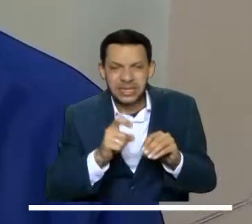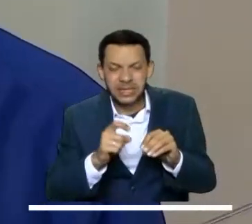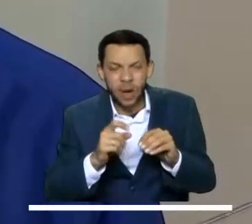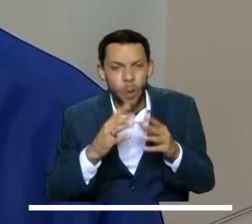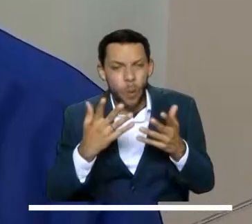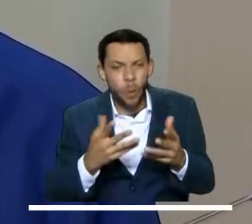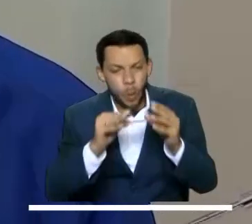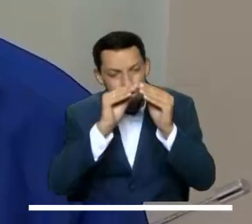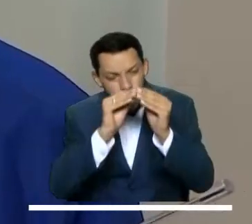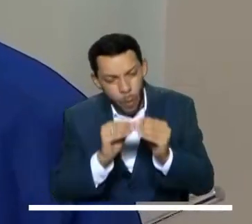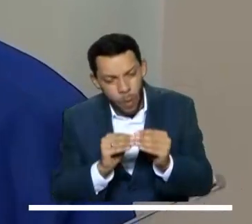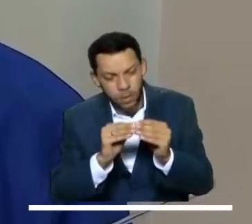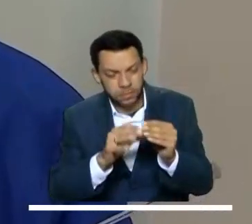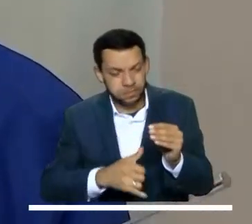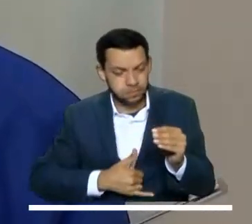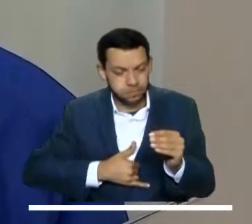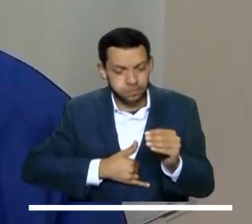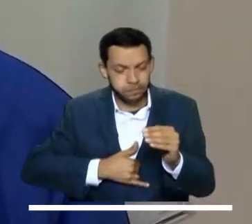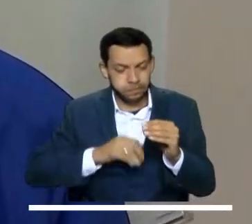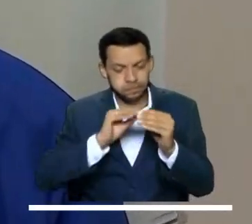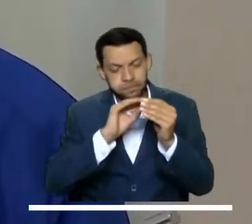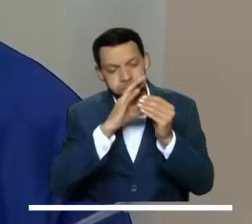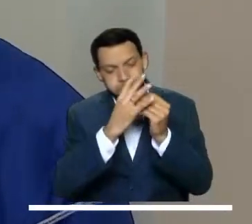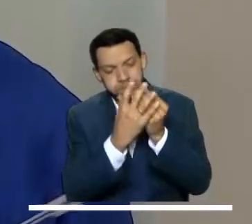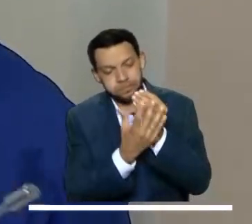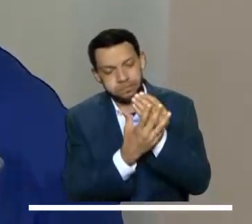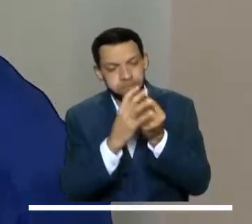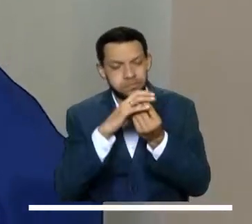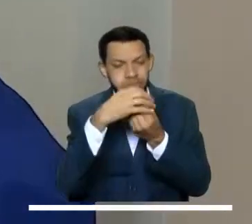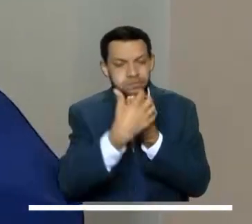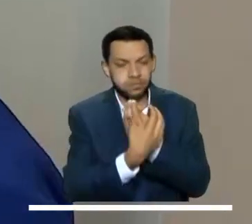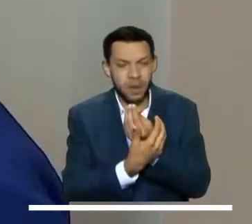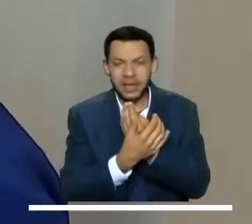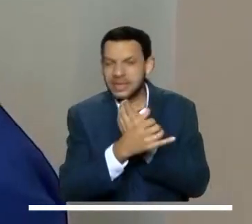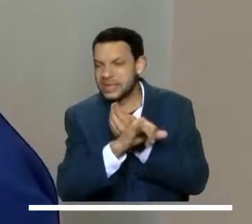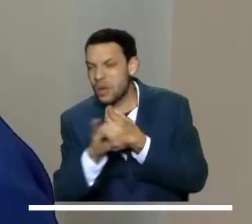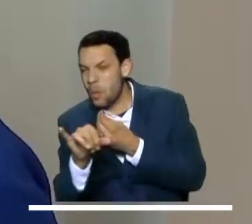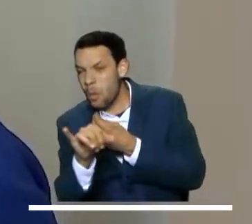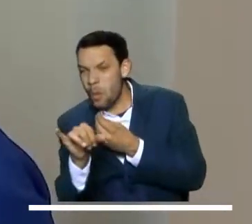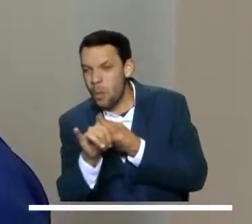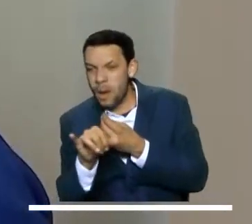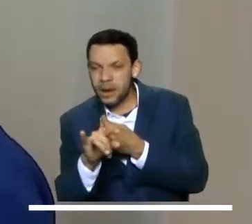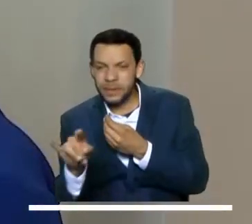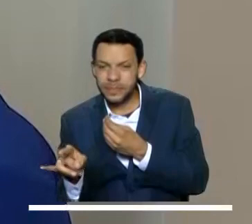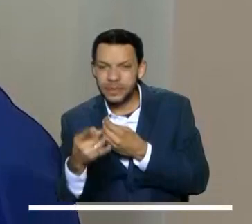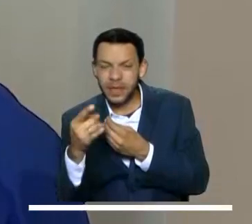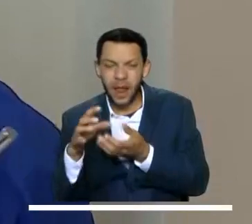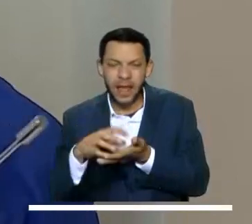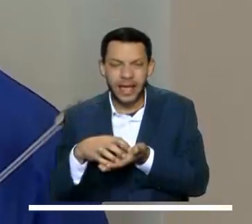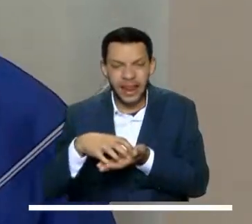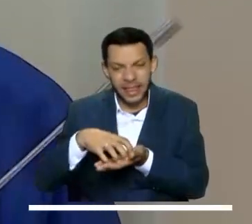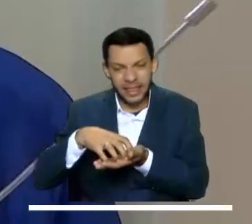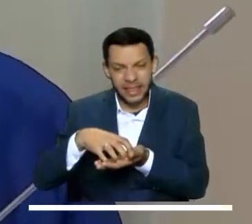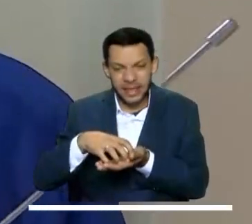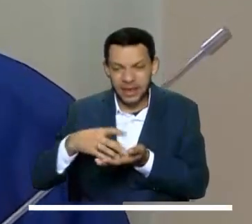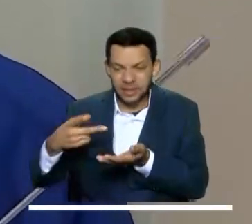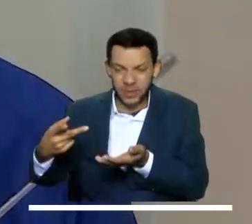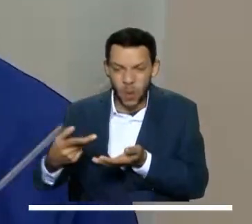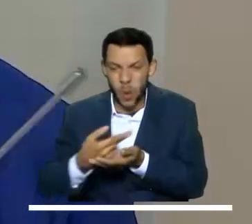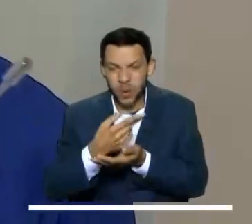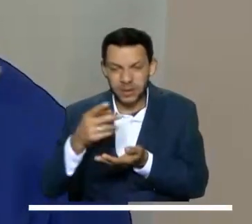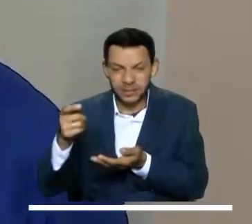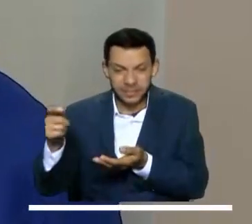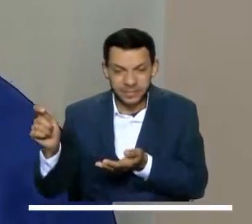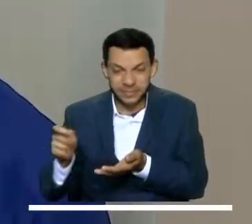ya no tenga lesión mucosa y se hace mucosectomía. Es como sacarle como cuando una persona consume una gelatina, que saca una rebanada de gelatina